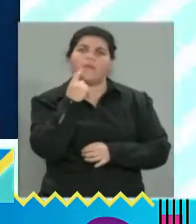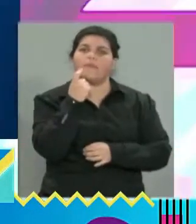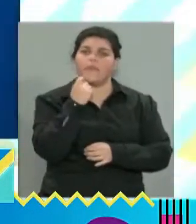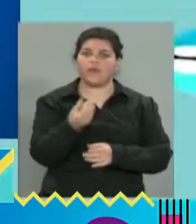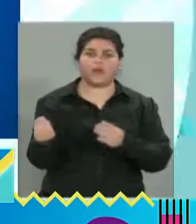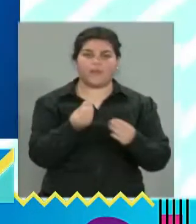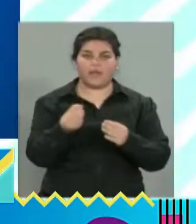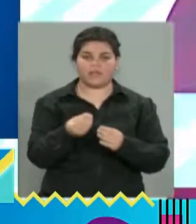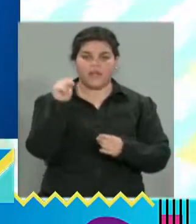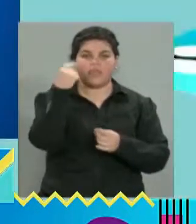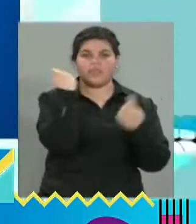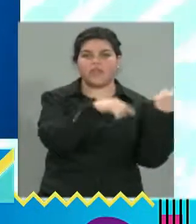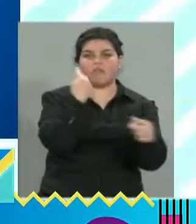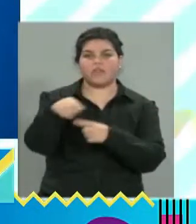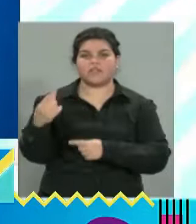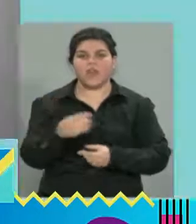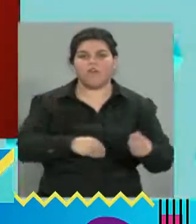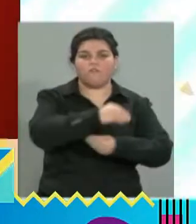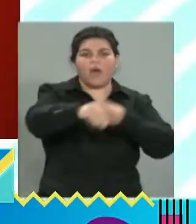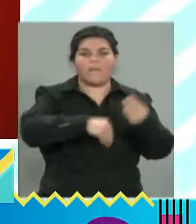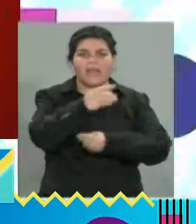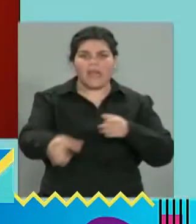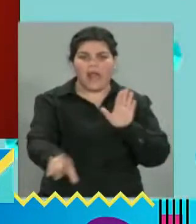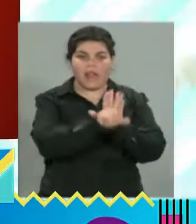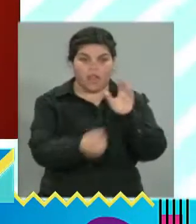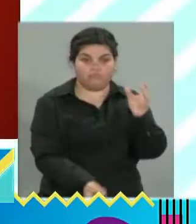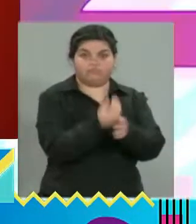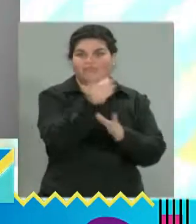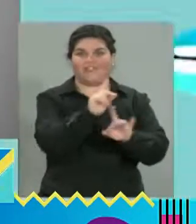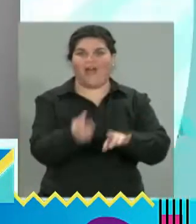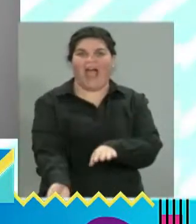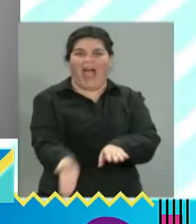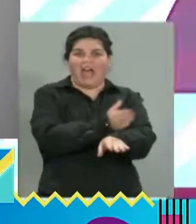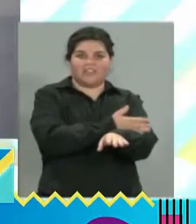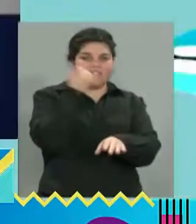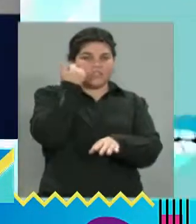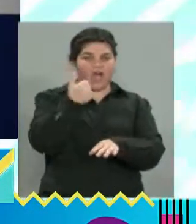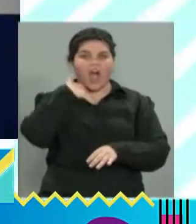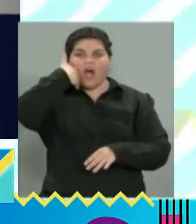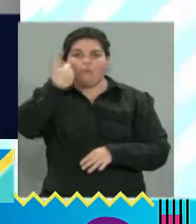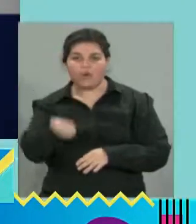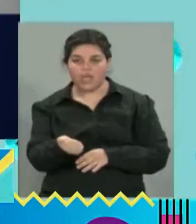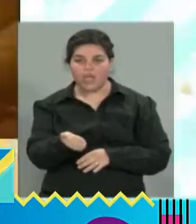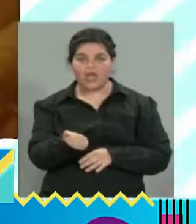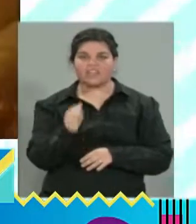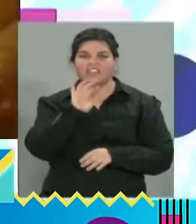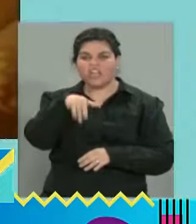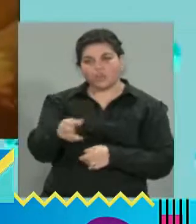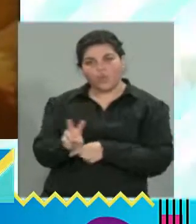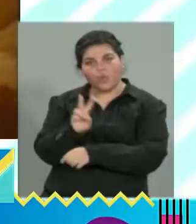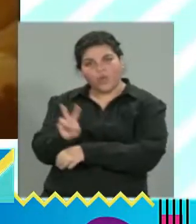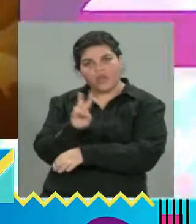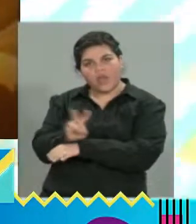la diversidad de familia aparece con la ley. Ya existían familias, ya existían abuelas que tenían sus nietos